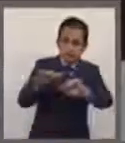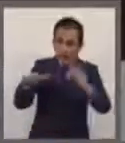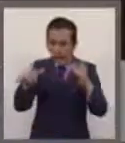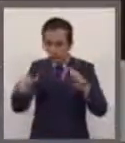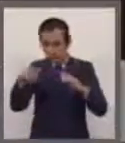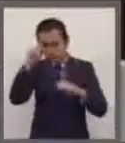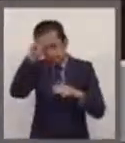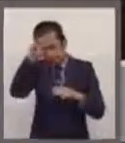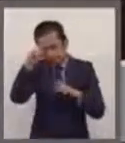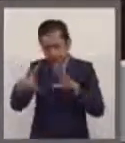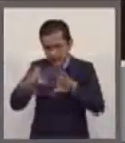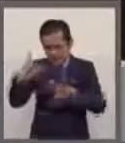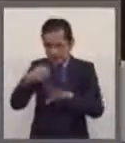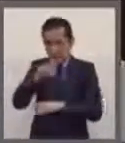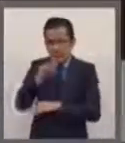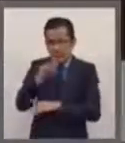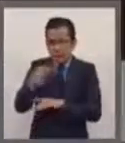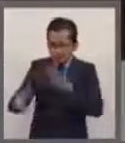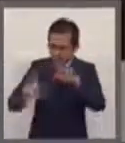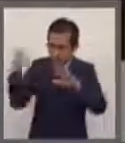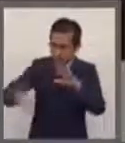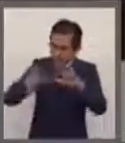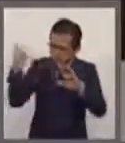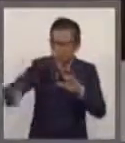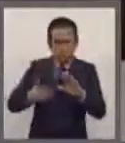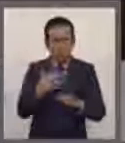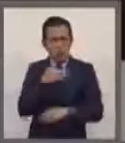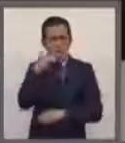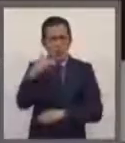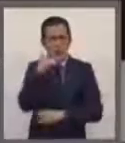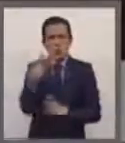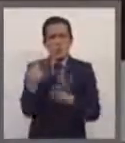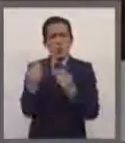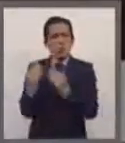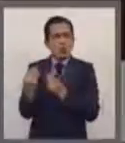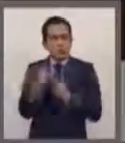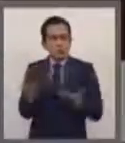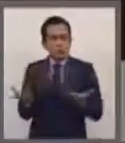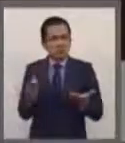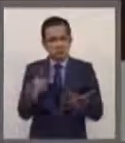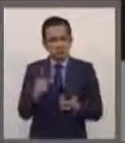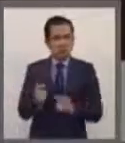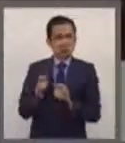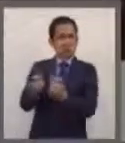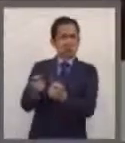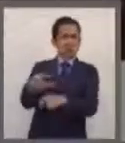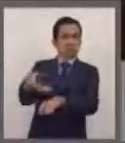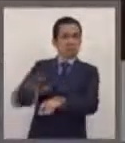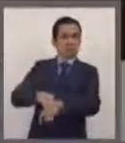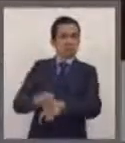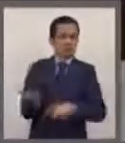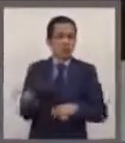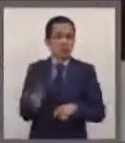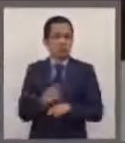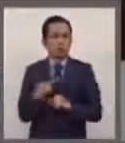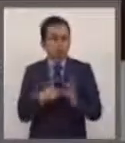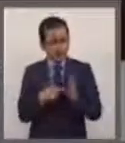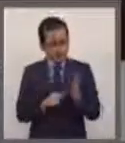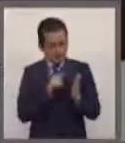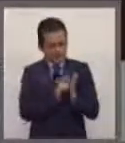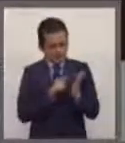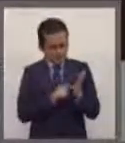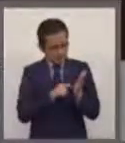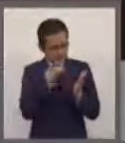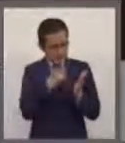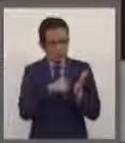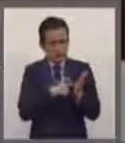irresponsable y sin control alguno, puesto que las disposiciones que esta ley establece como atribuciones de la Secretaría de